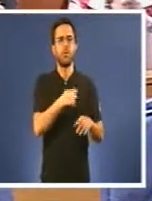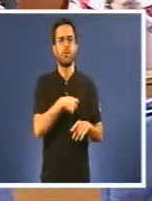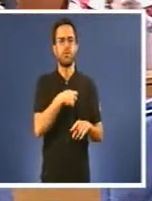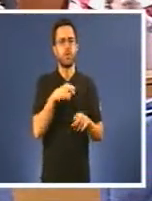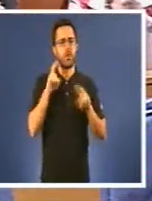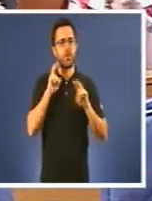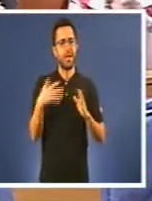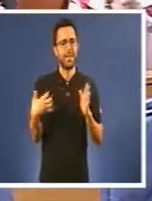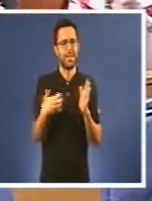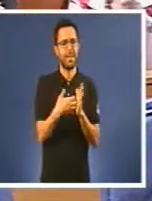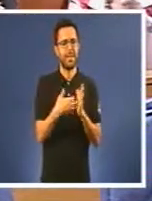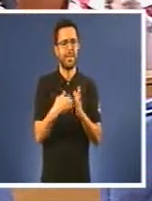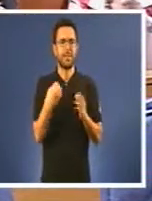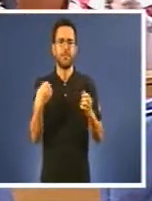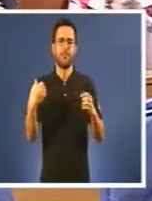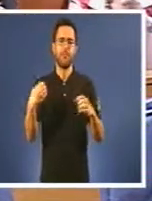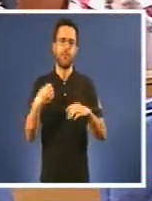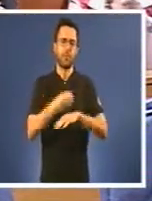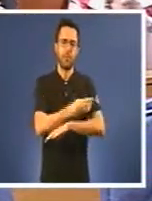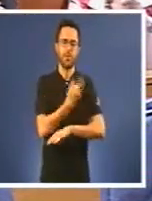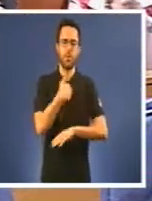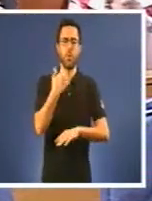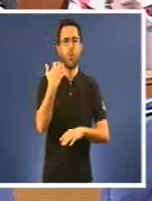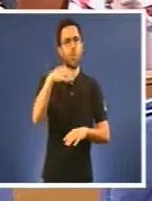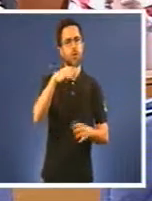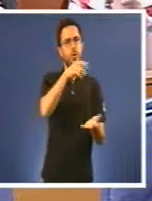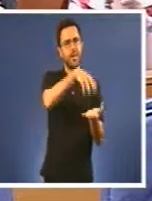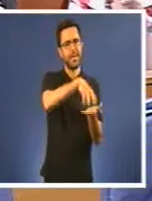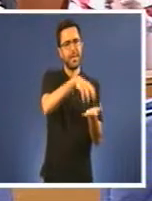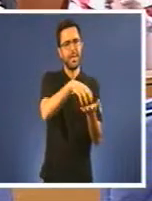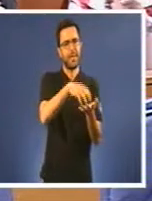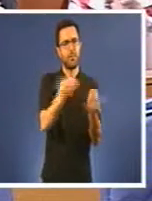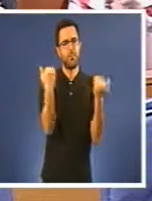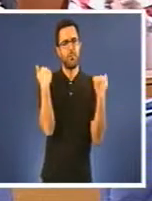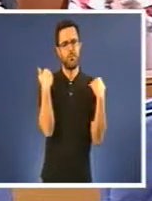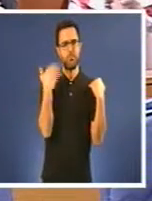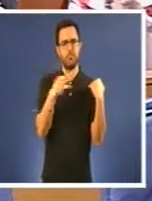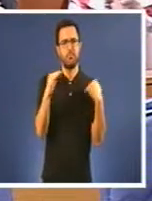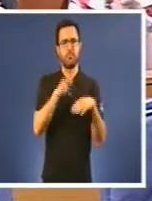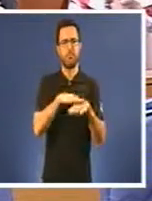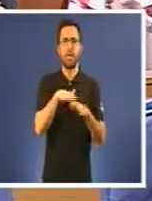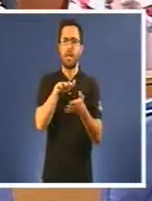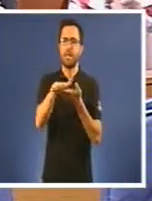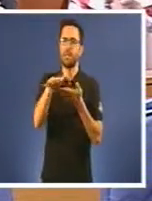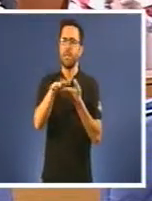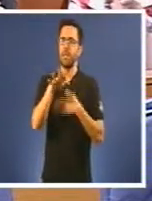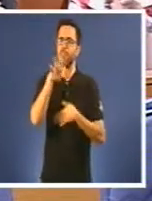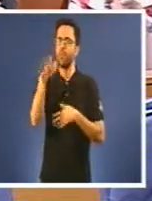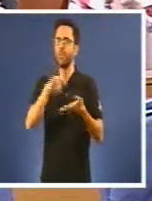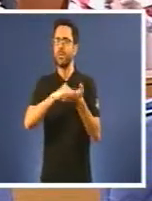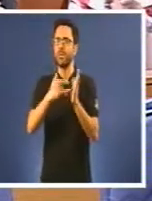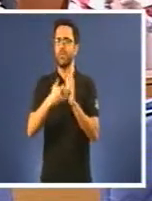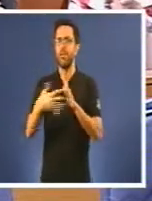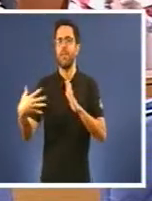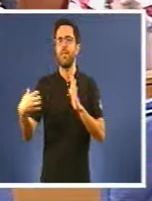único órgano competente ante a Unión Europea e a legislación estatal española para determinar as causas técnicas do accidente. E di